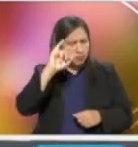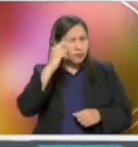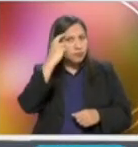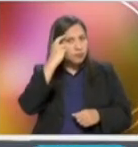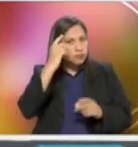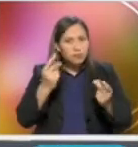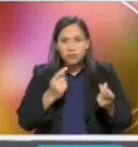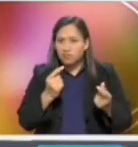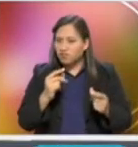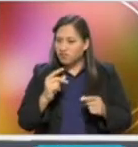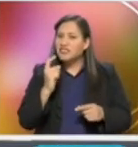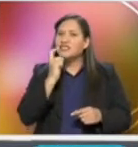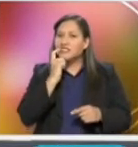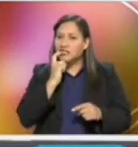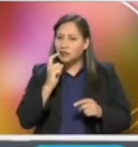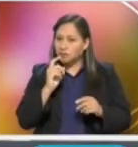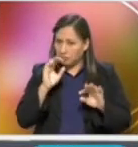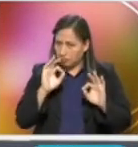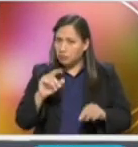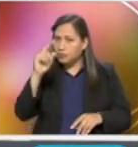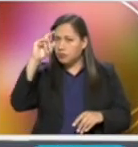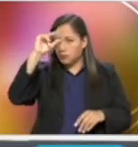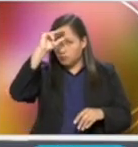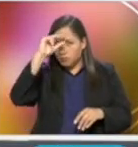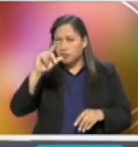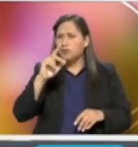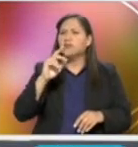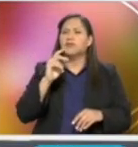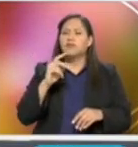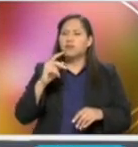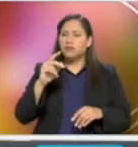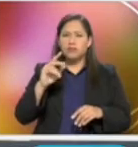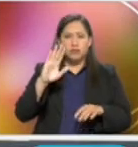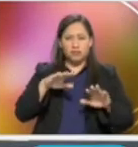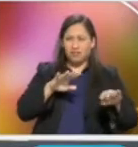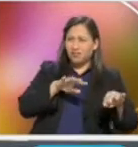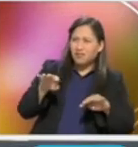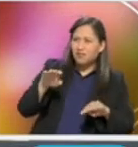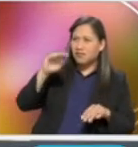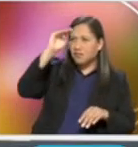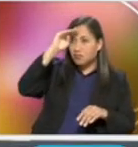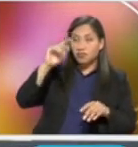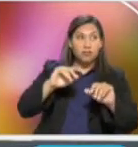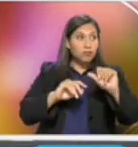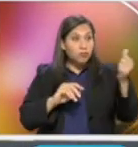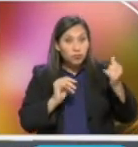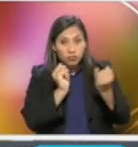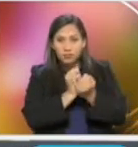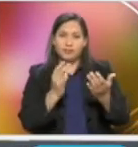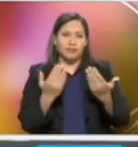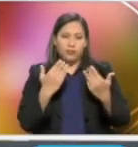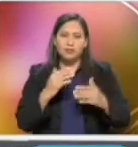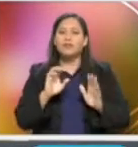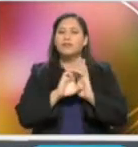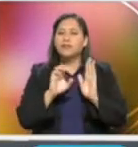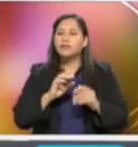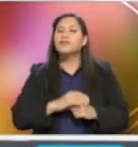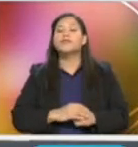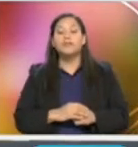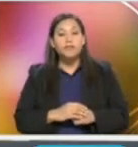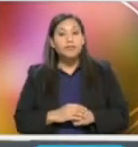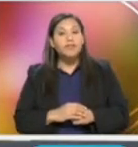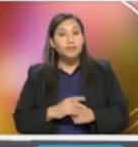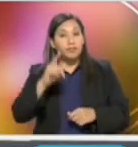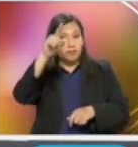chispa y una cuestión contestataria y cuestionadora que no muchos tenían, ¿no? Claro. Sobre todo en